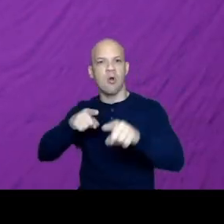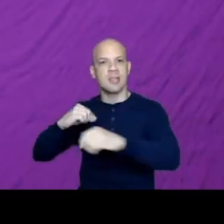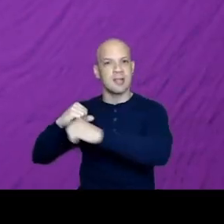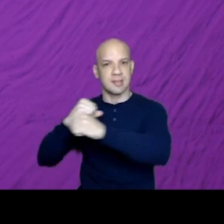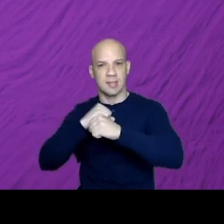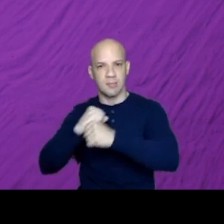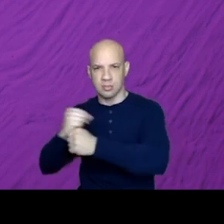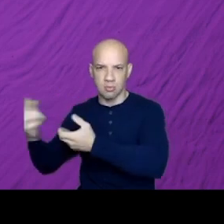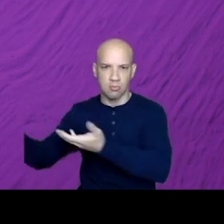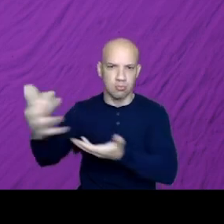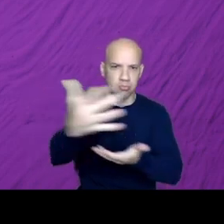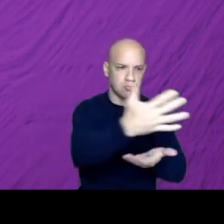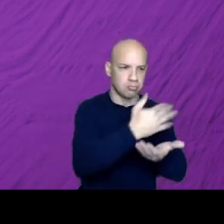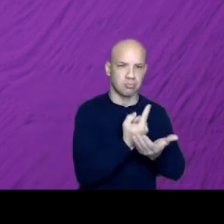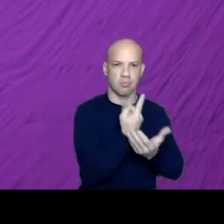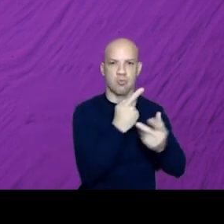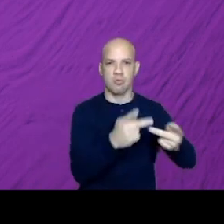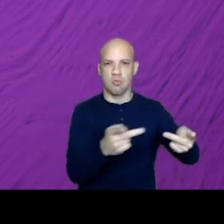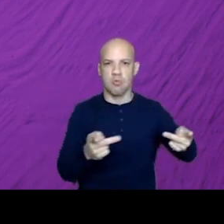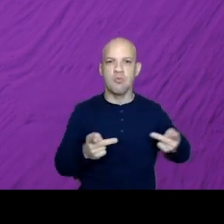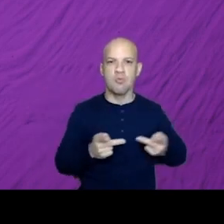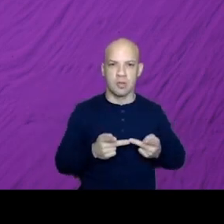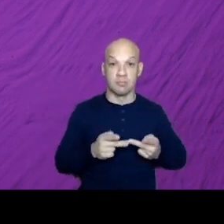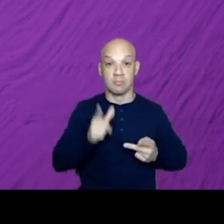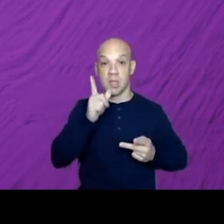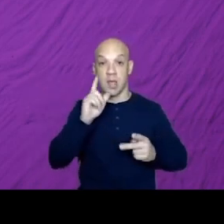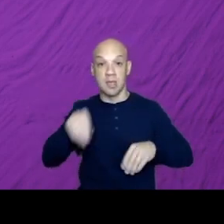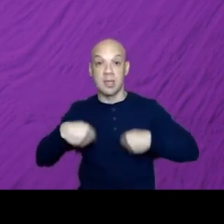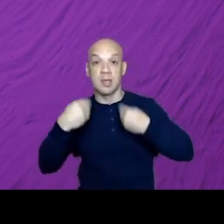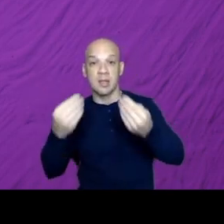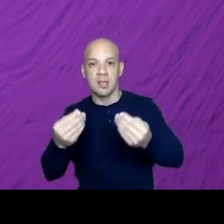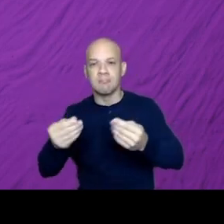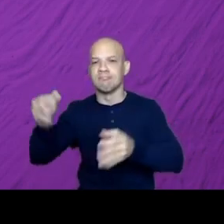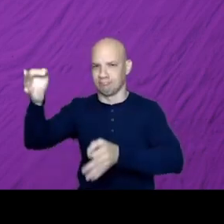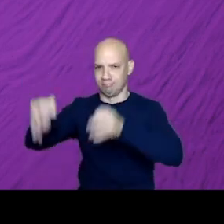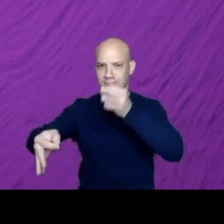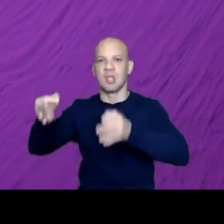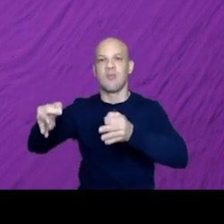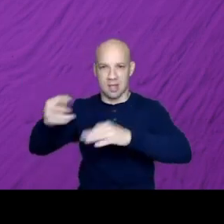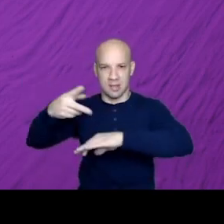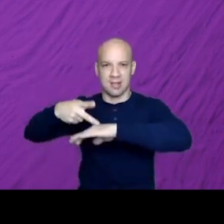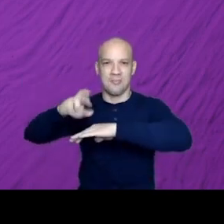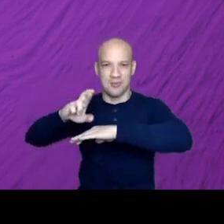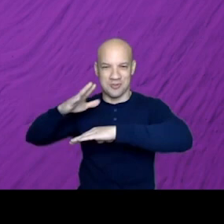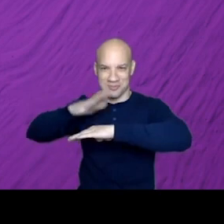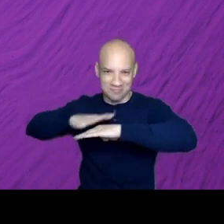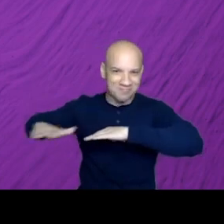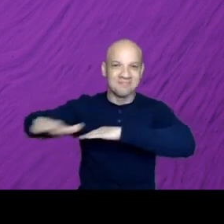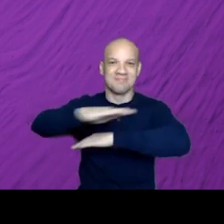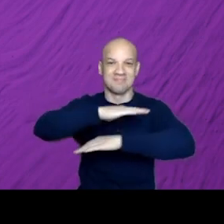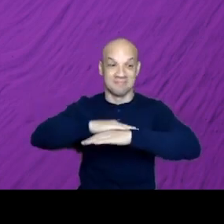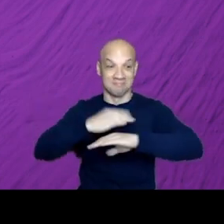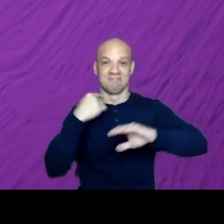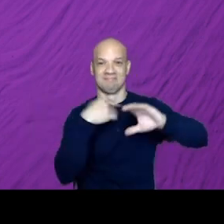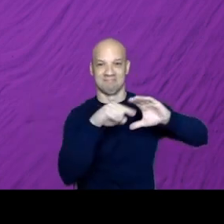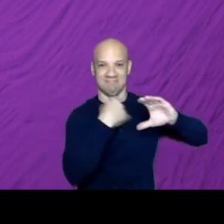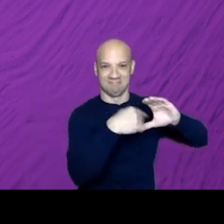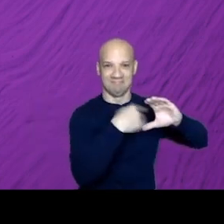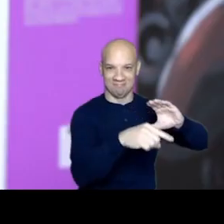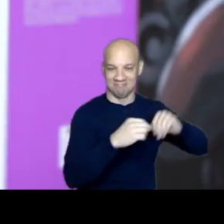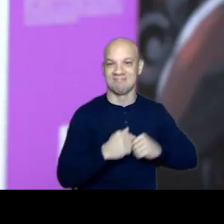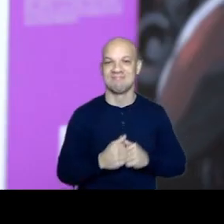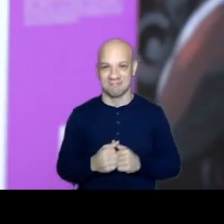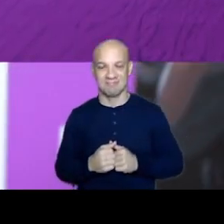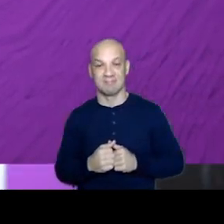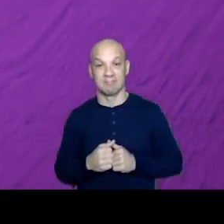centralizada todas las órdenes de protección otorgadas por los tribunales a nivel isla de manera electrónica